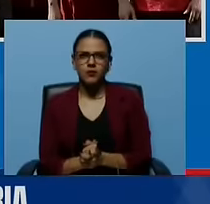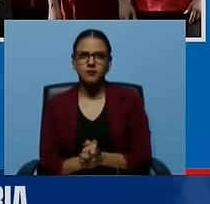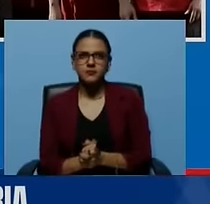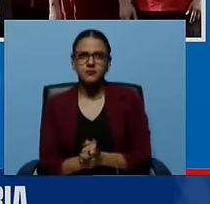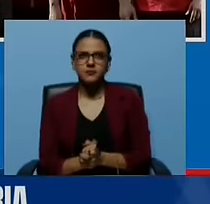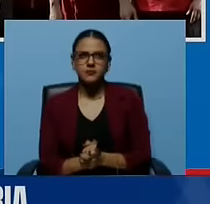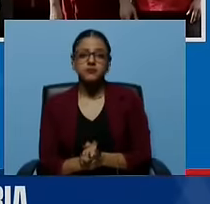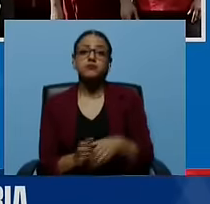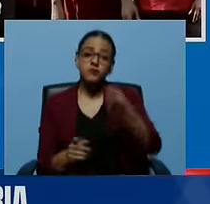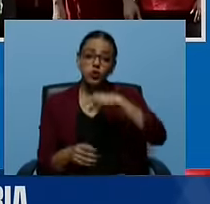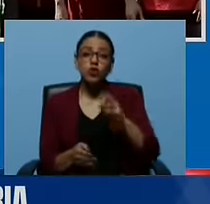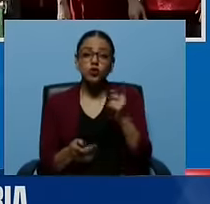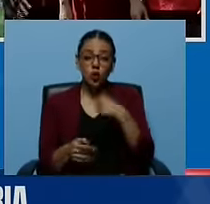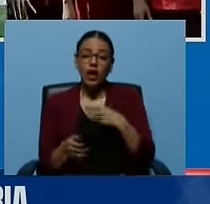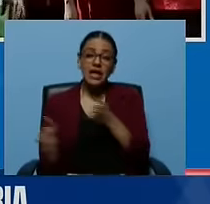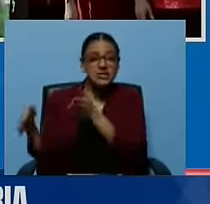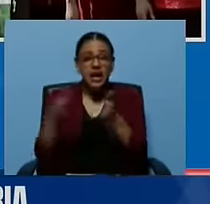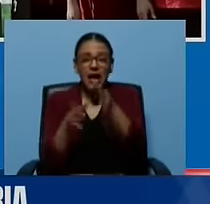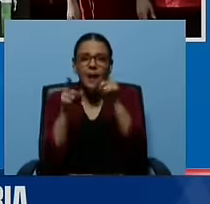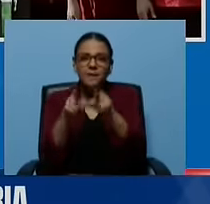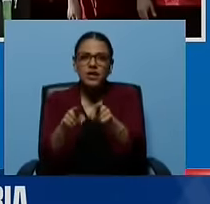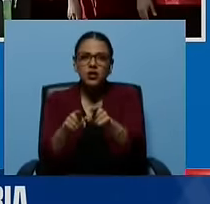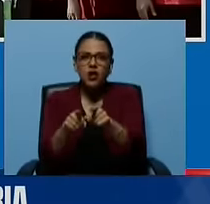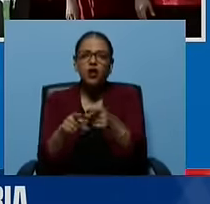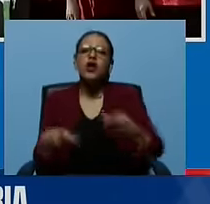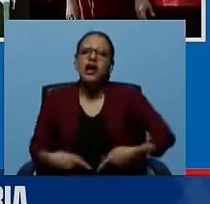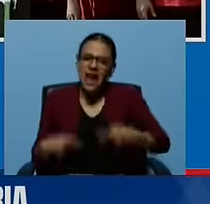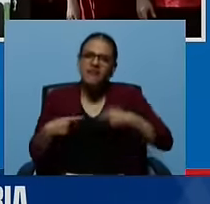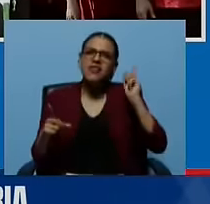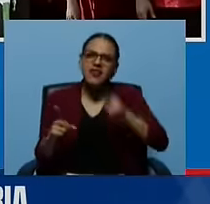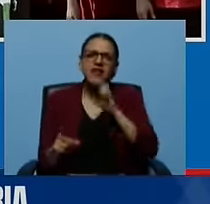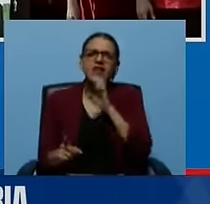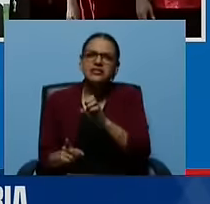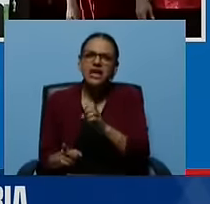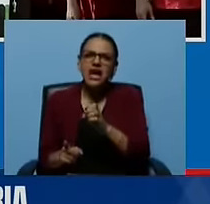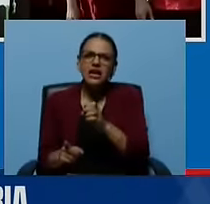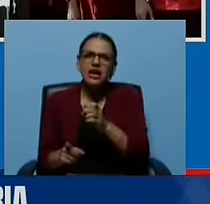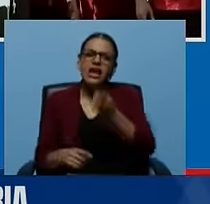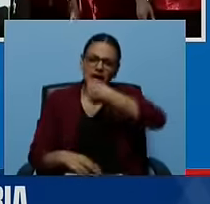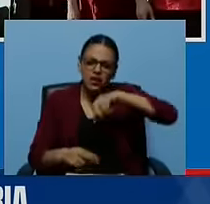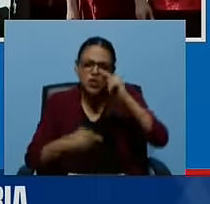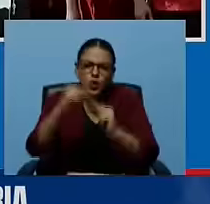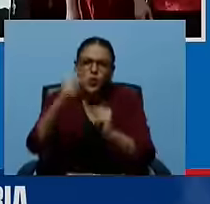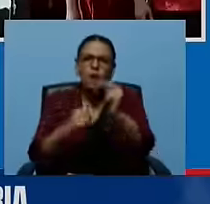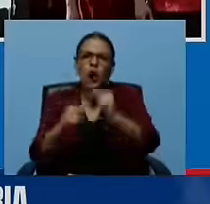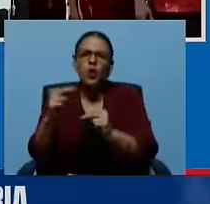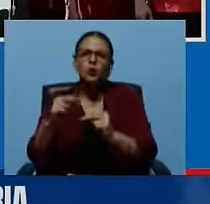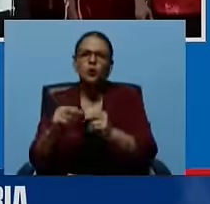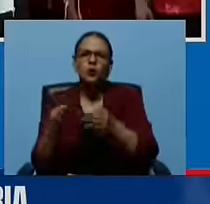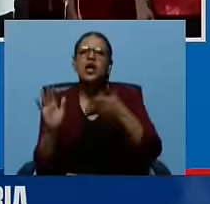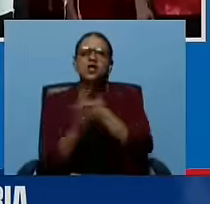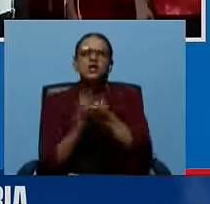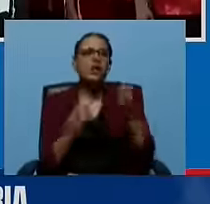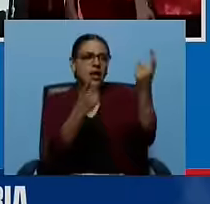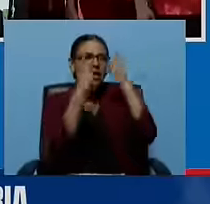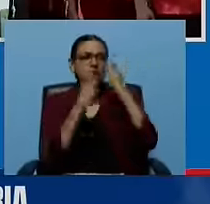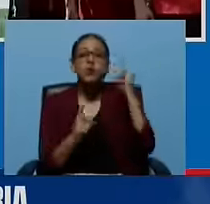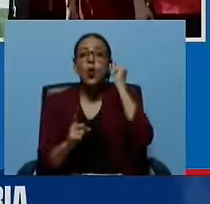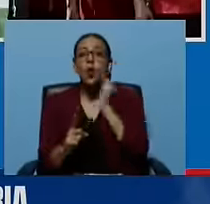En esa dirección, la vida tiene que ser para construir lo que dijo